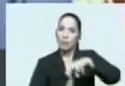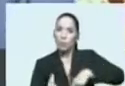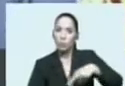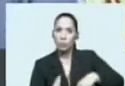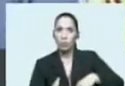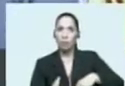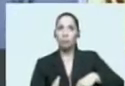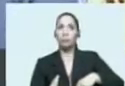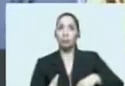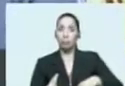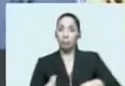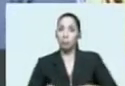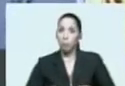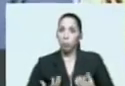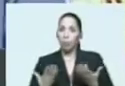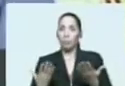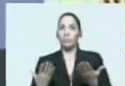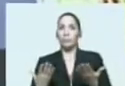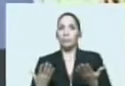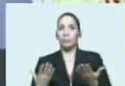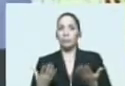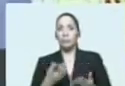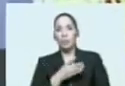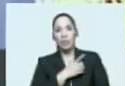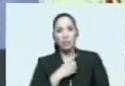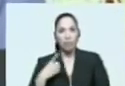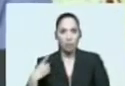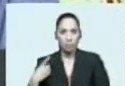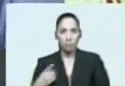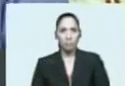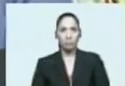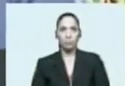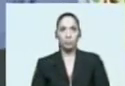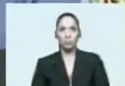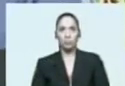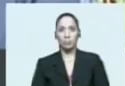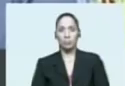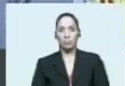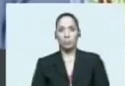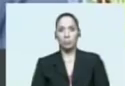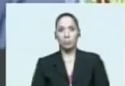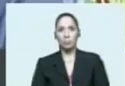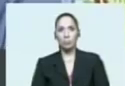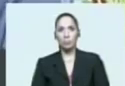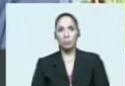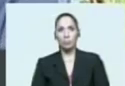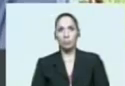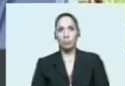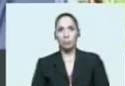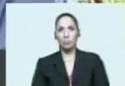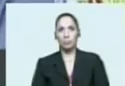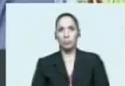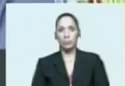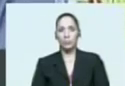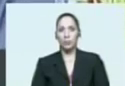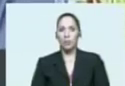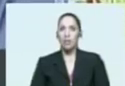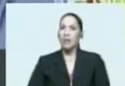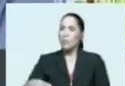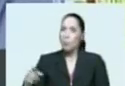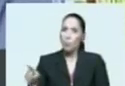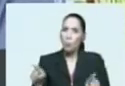daba mucho que desear necesitaba mucho de que hubiera aparecido ese relámpago de luz